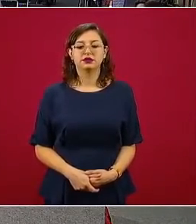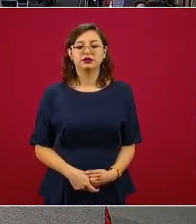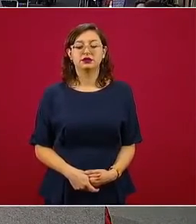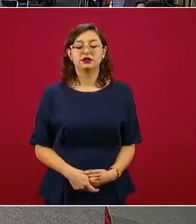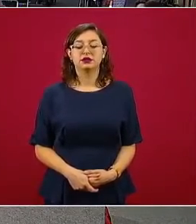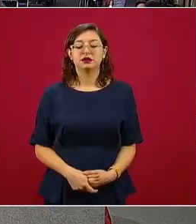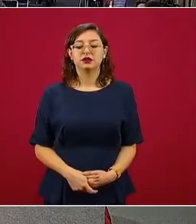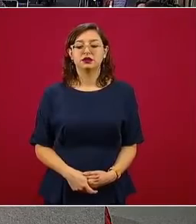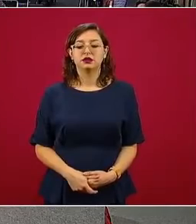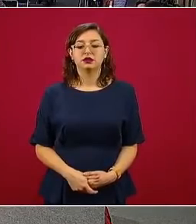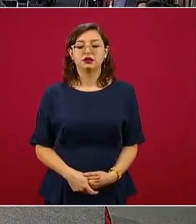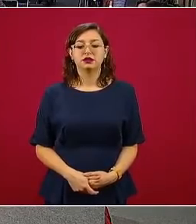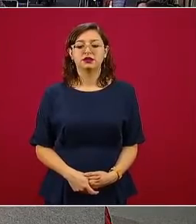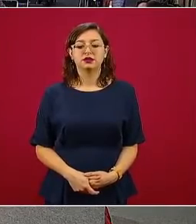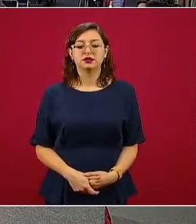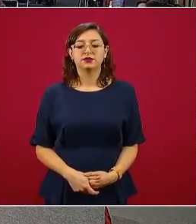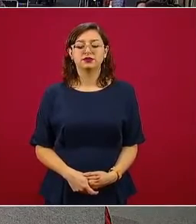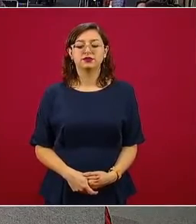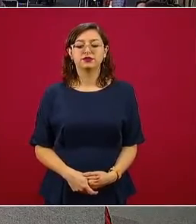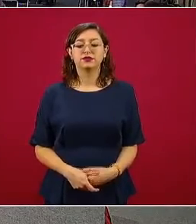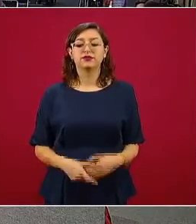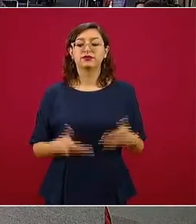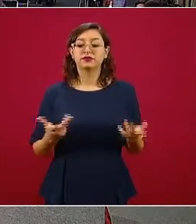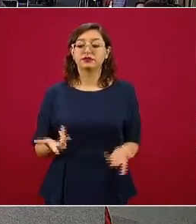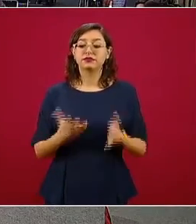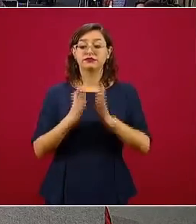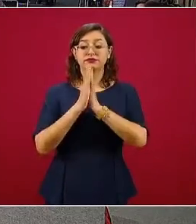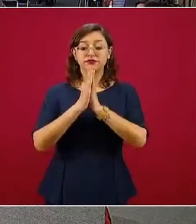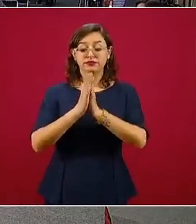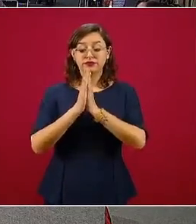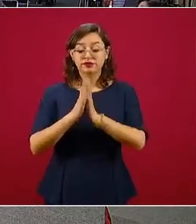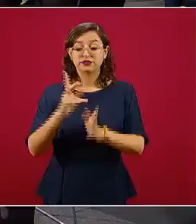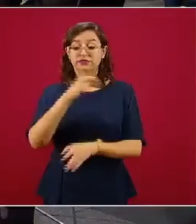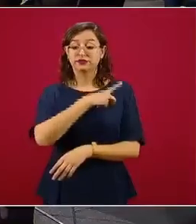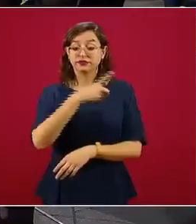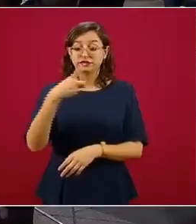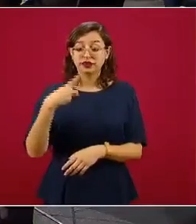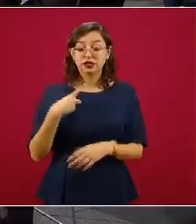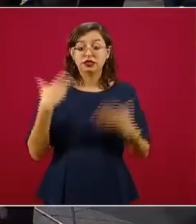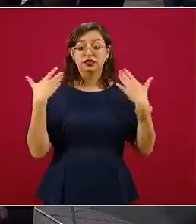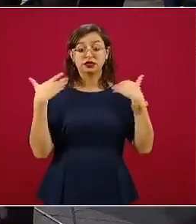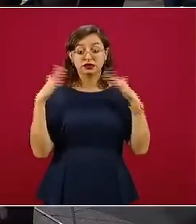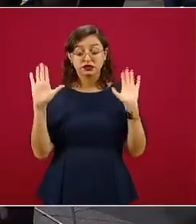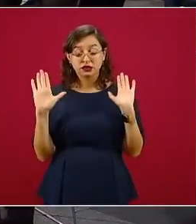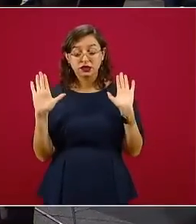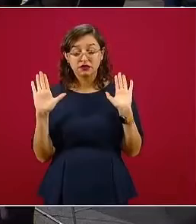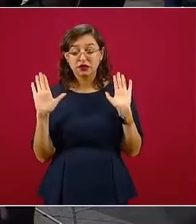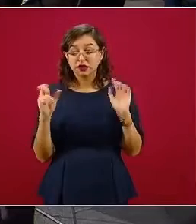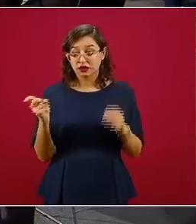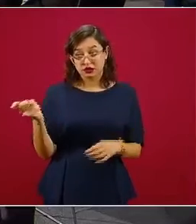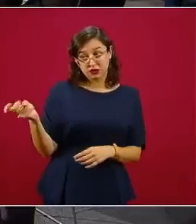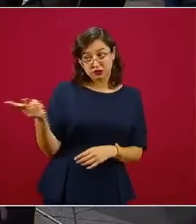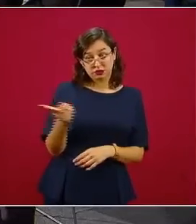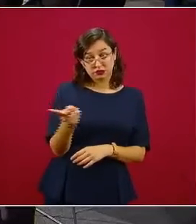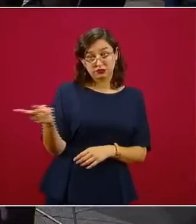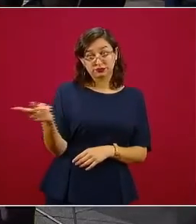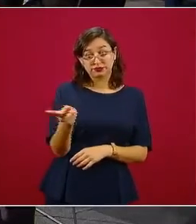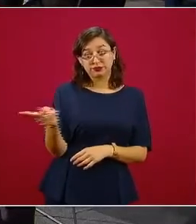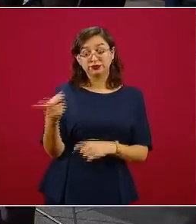Sería muy bueno que se pongan de acuerdo, a lo mejor no en